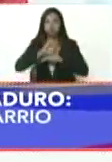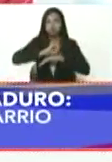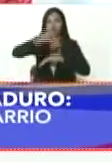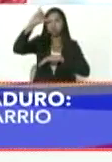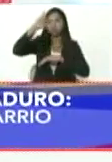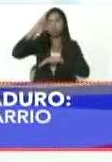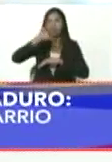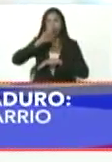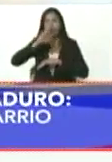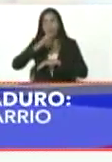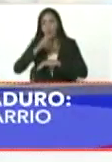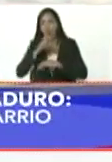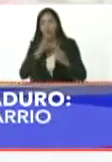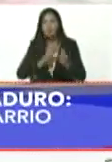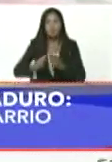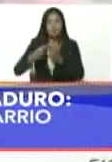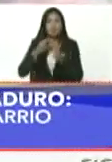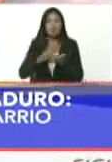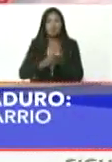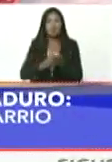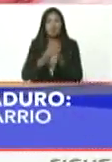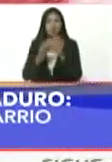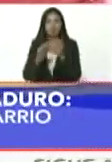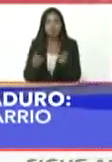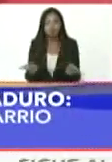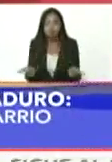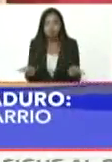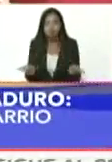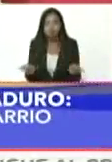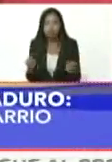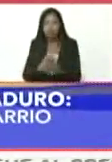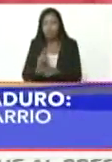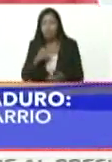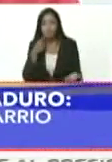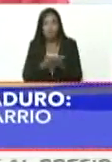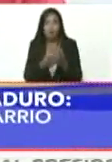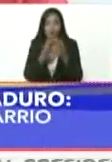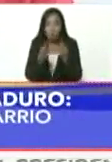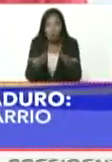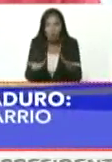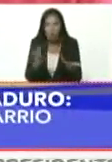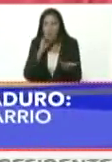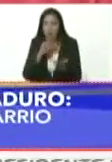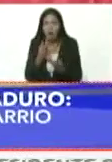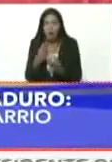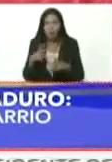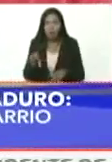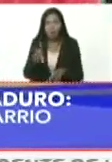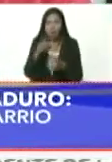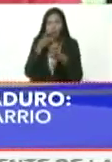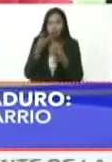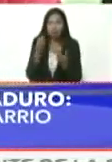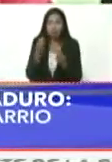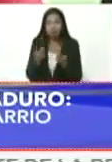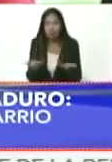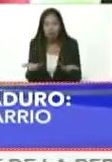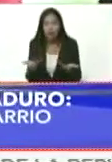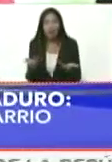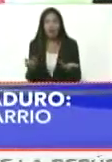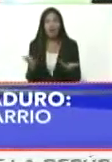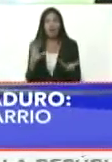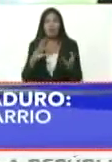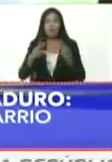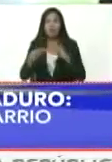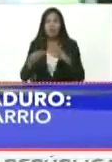los organismos de financiamiento quedan hechos sal y agua. Así que los organismos de financiamiento tienen que adaptarse,